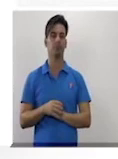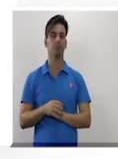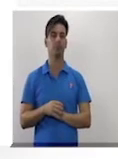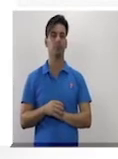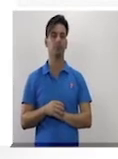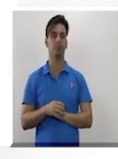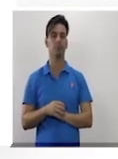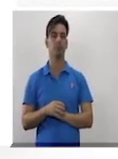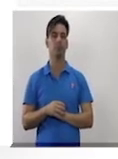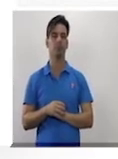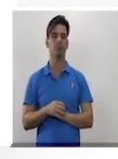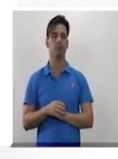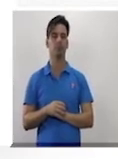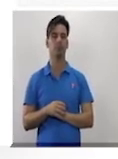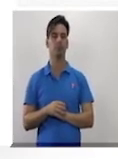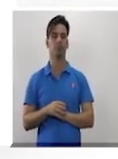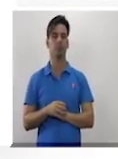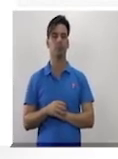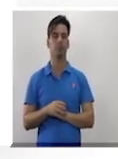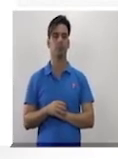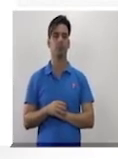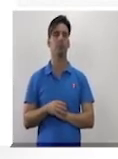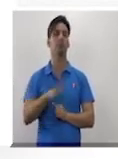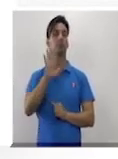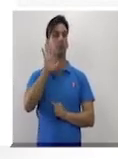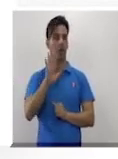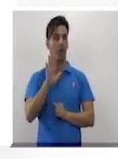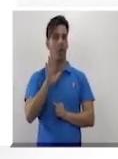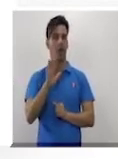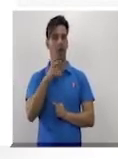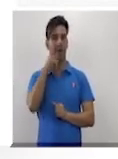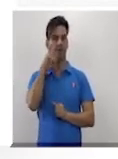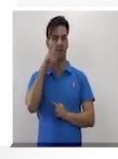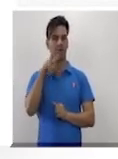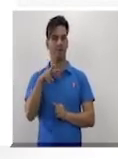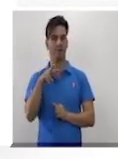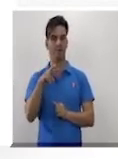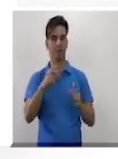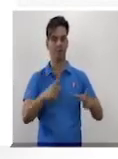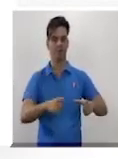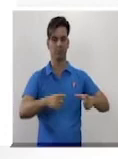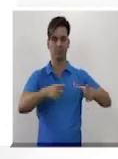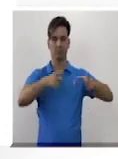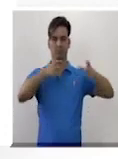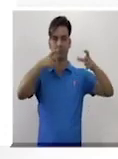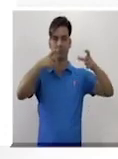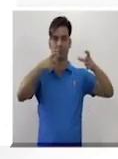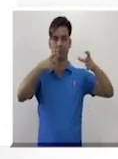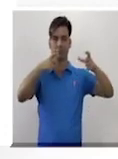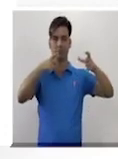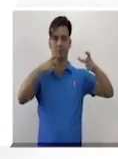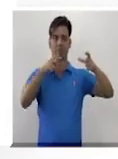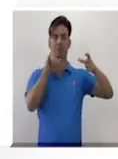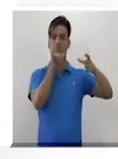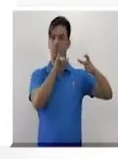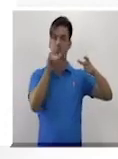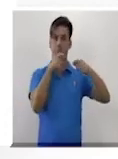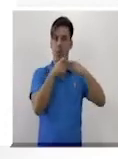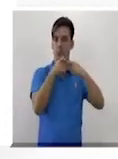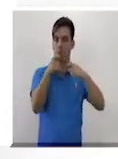con el valor del radio de quién, del cilindro más ancho, que ya calculaste